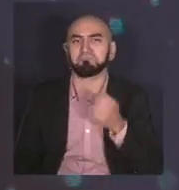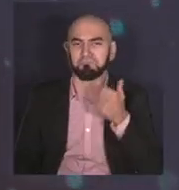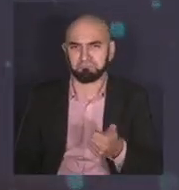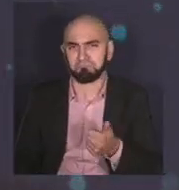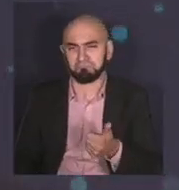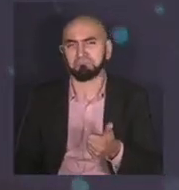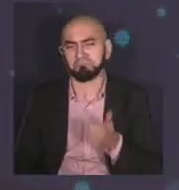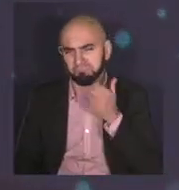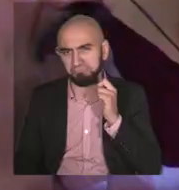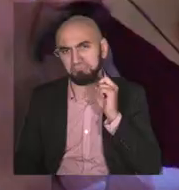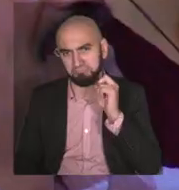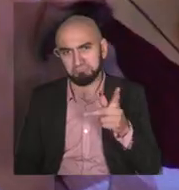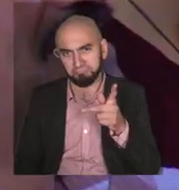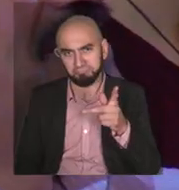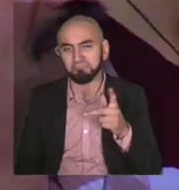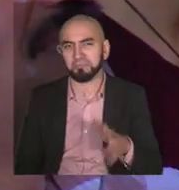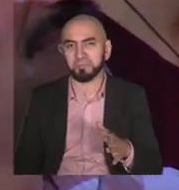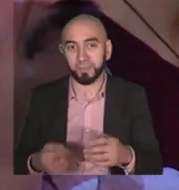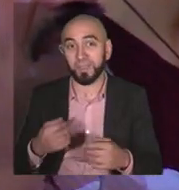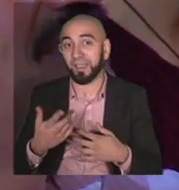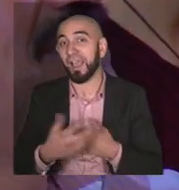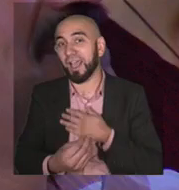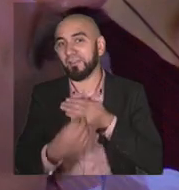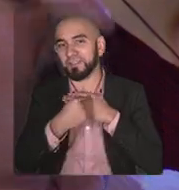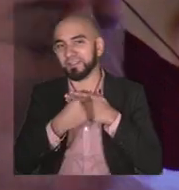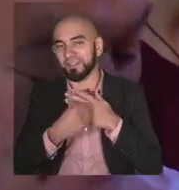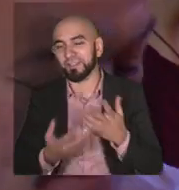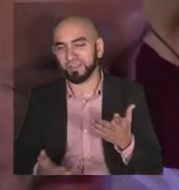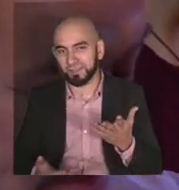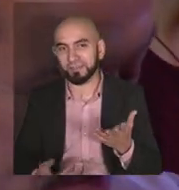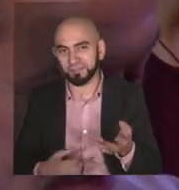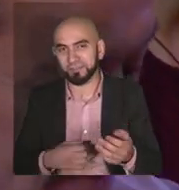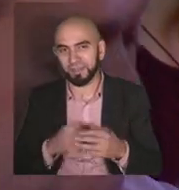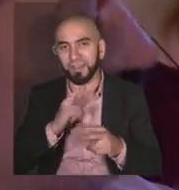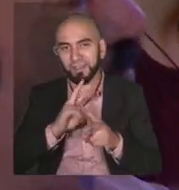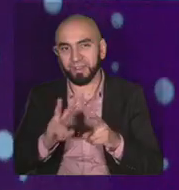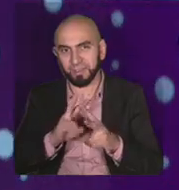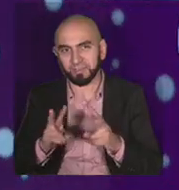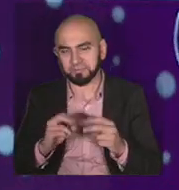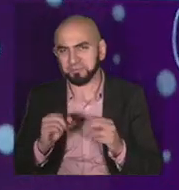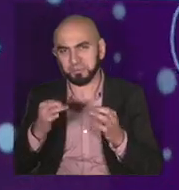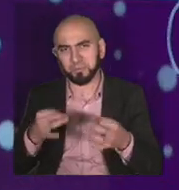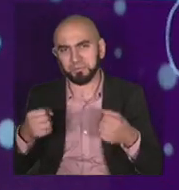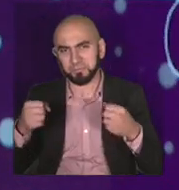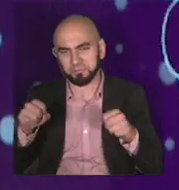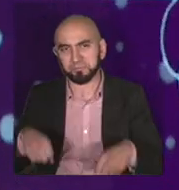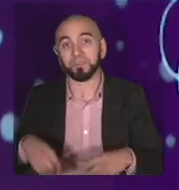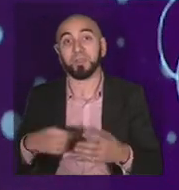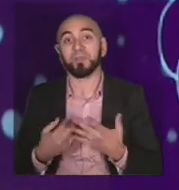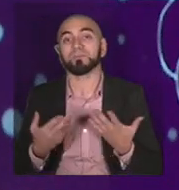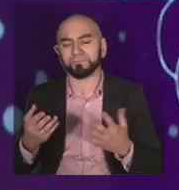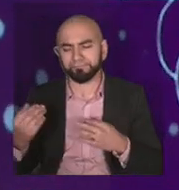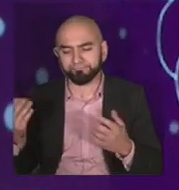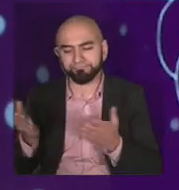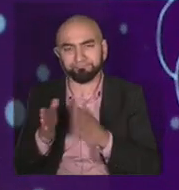Bueno, sí, ya me habían avisado que quisieran esto. Se hizo un estudio